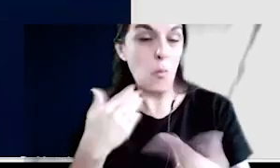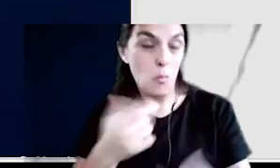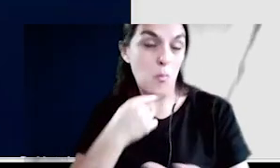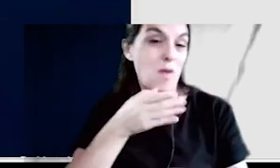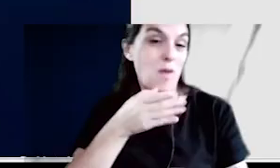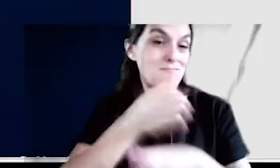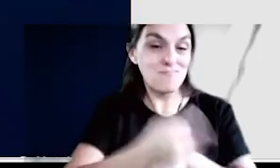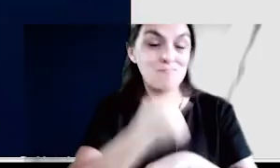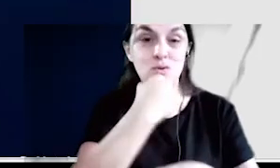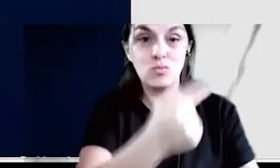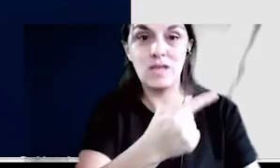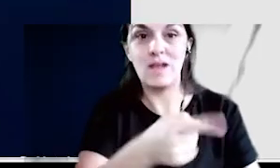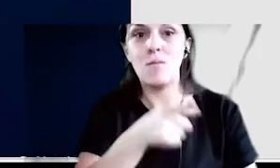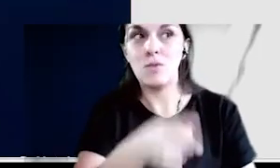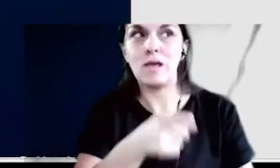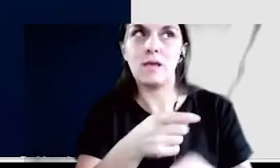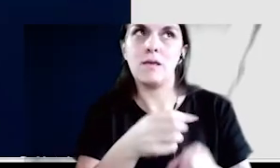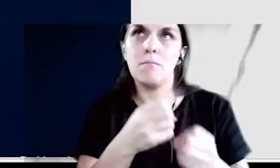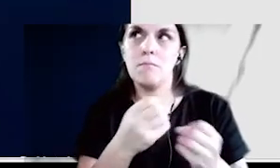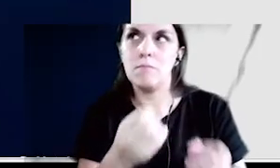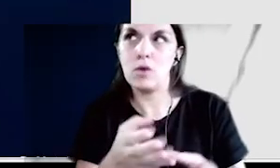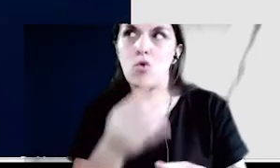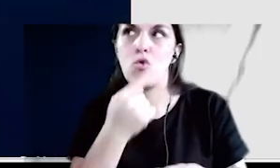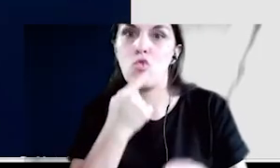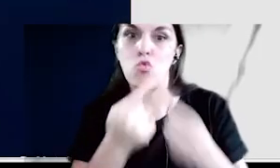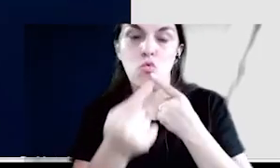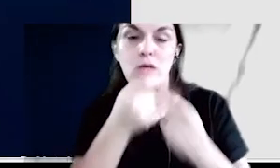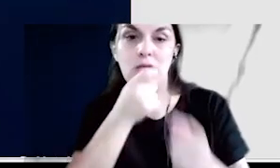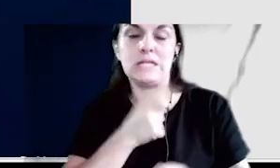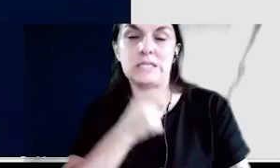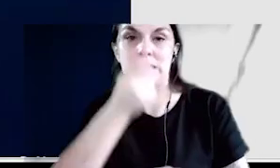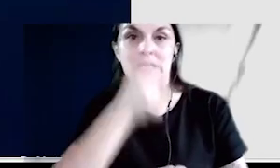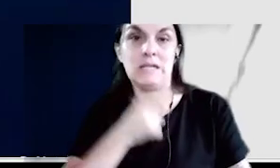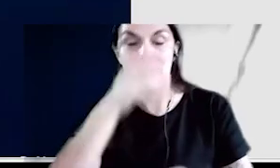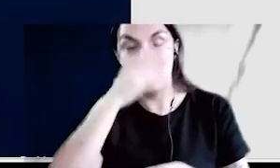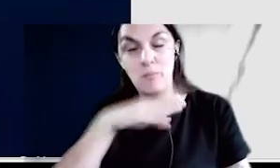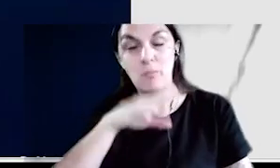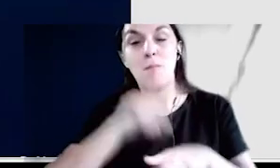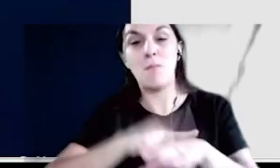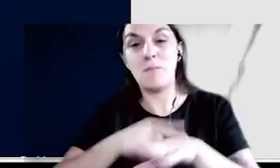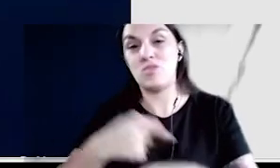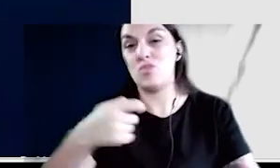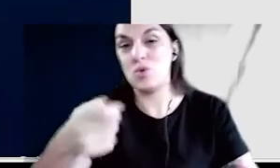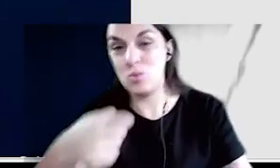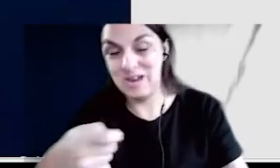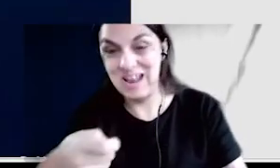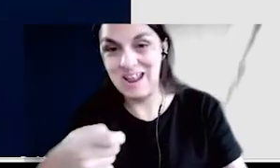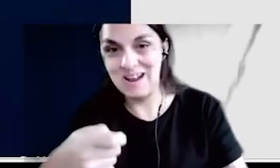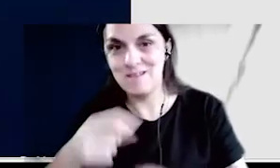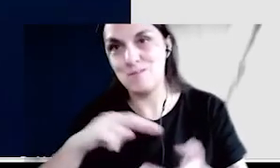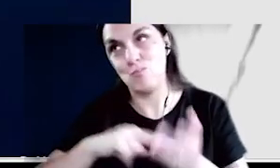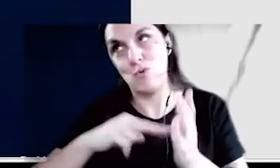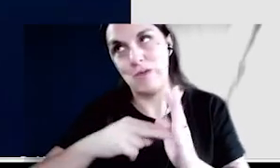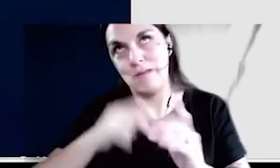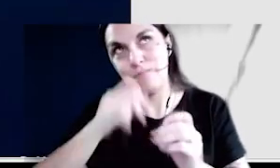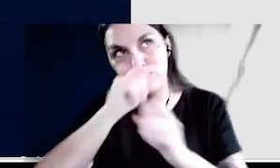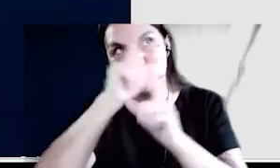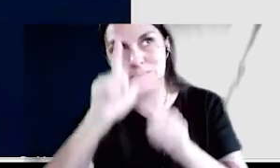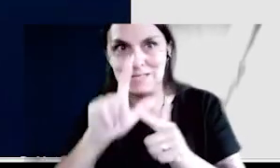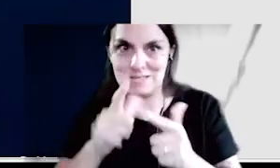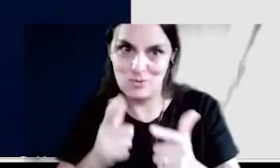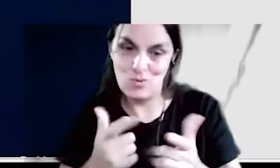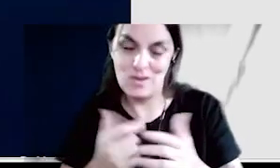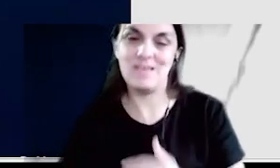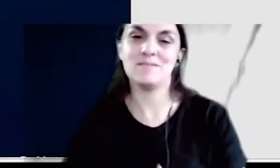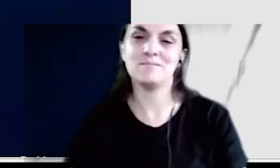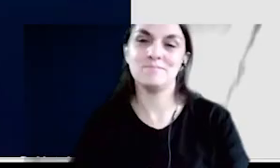lo interesante es que dejen todo prolijito para que una vez que ellos se jubilen no tengan, bueno, alguna sorpresa como una retención